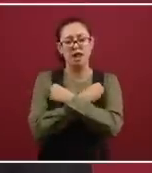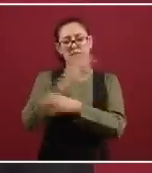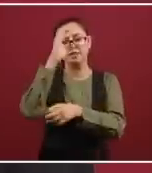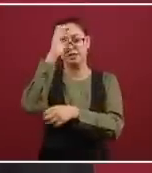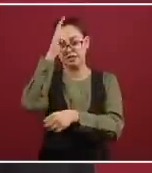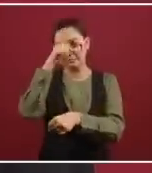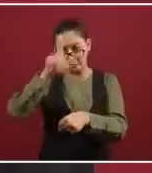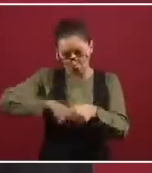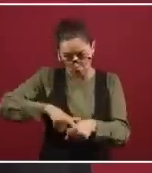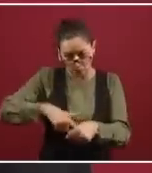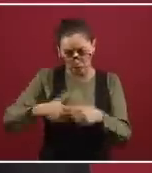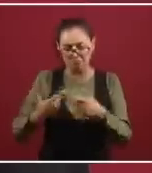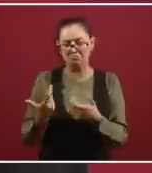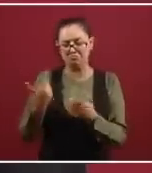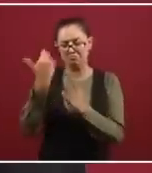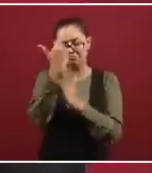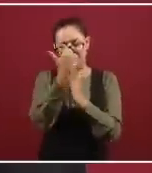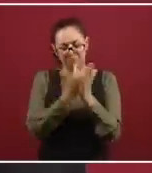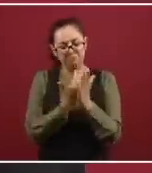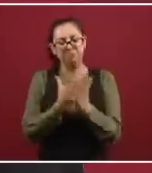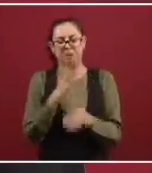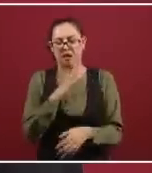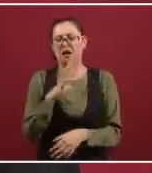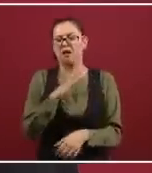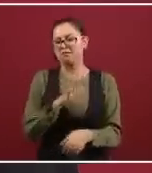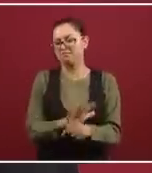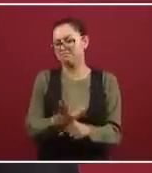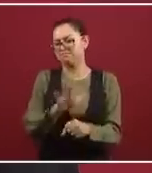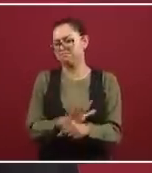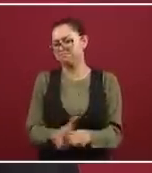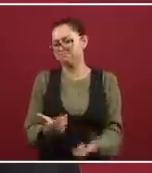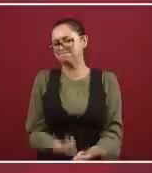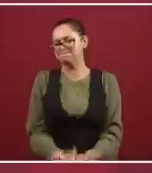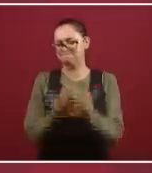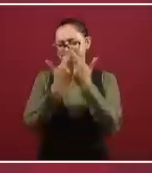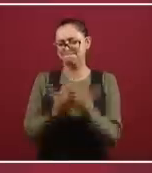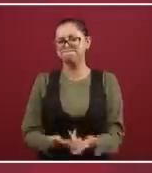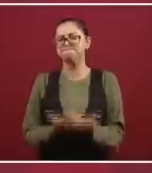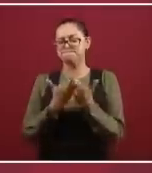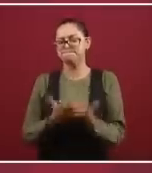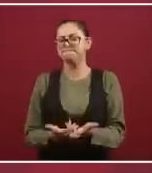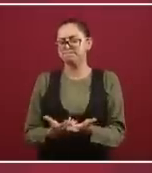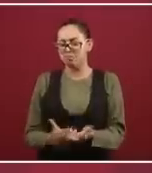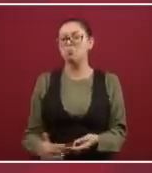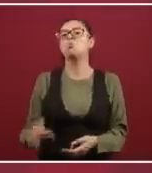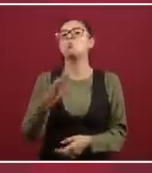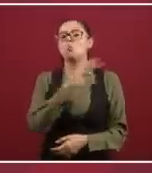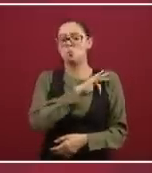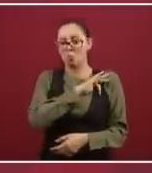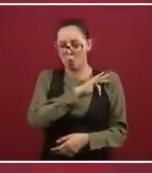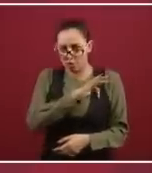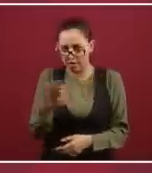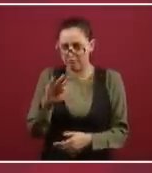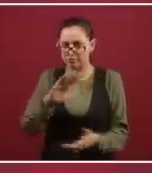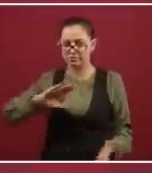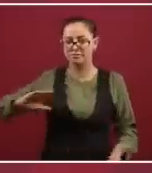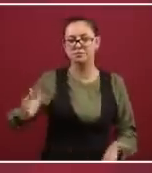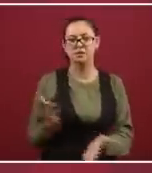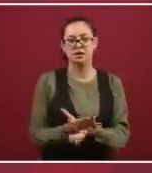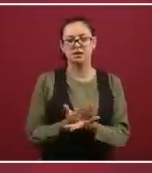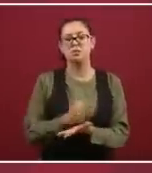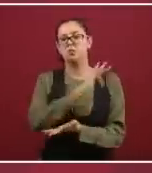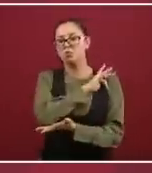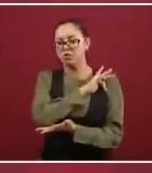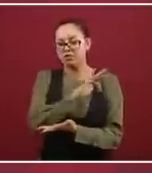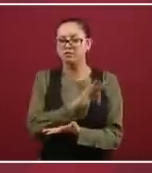y sabemos que vamos a poder detener y disminuir